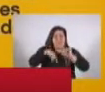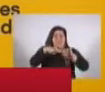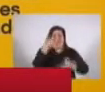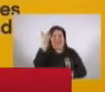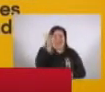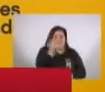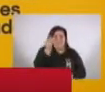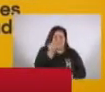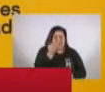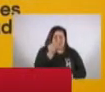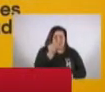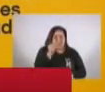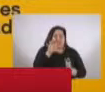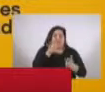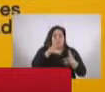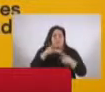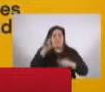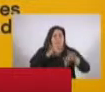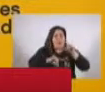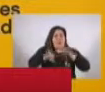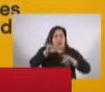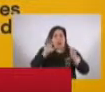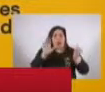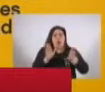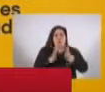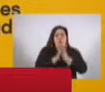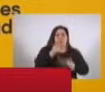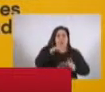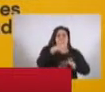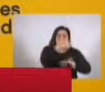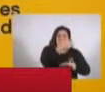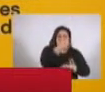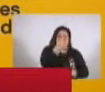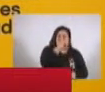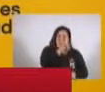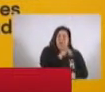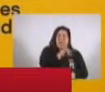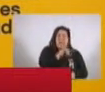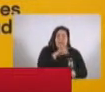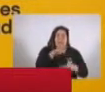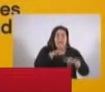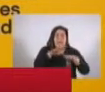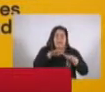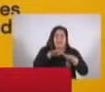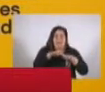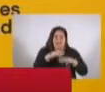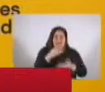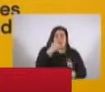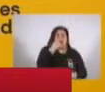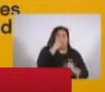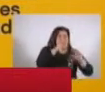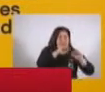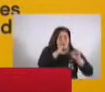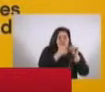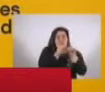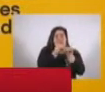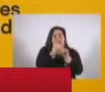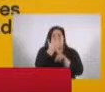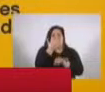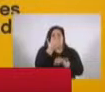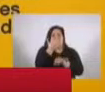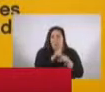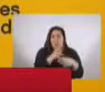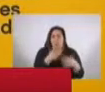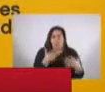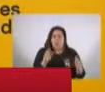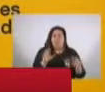lo tengan, salvo que vuelva a ser exactamente lo mismo. Pero bueno, en este claro. caso se nota, o por lo menos en la sospecha, el tinte